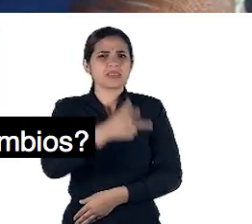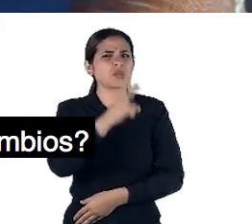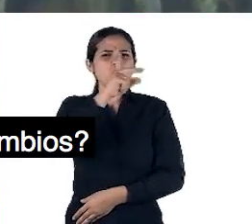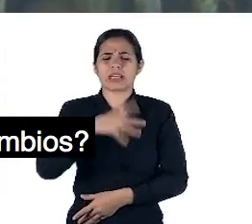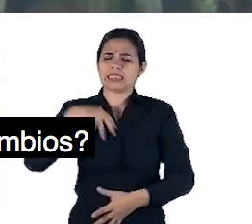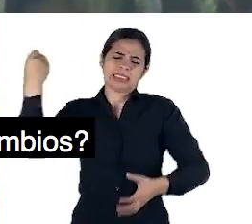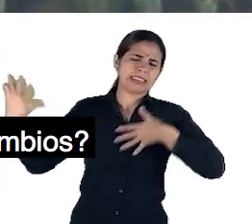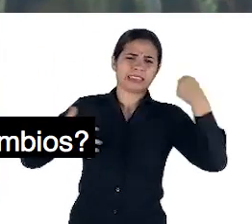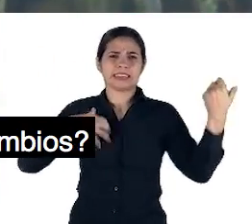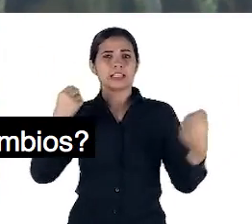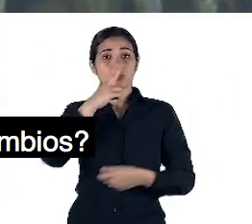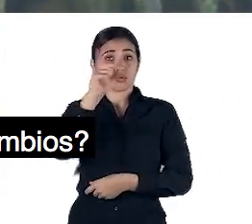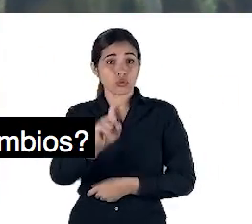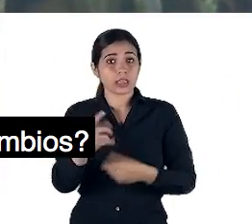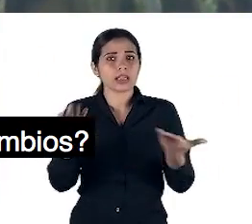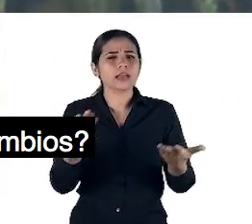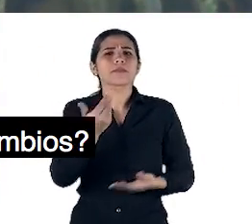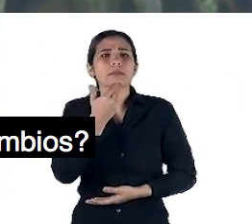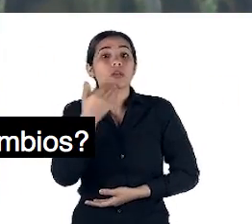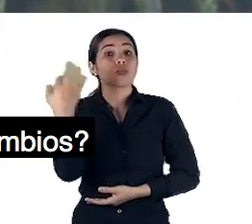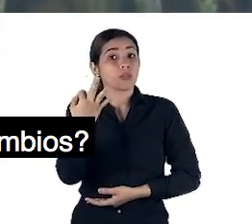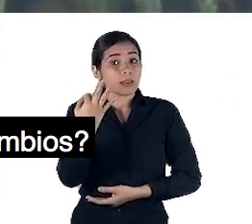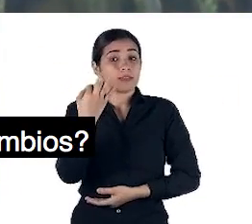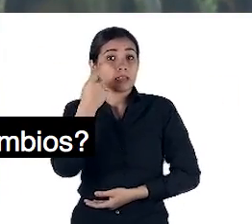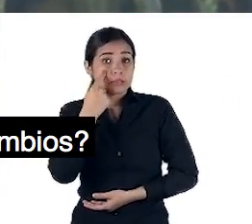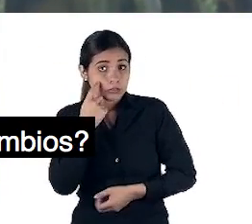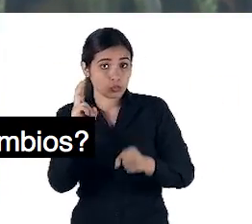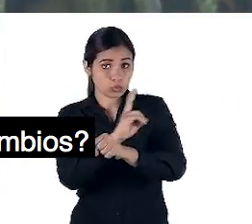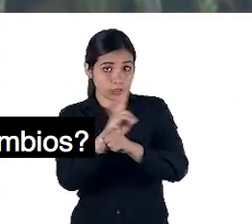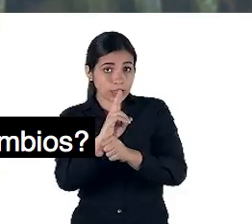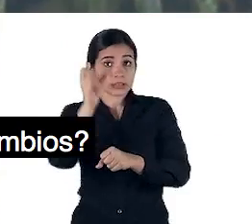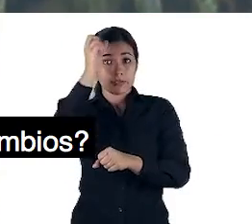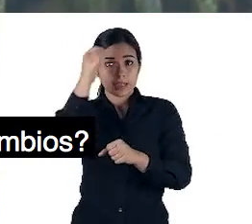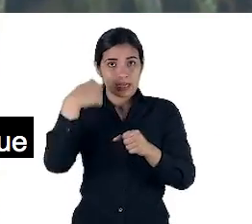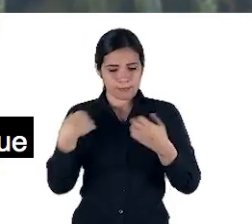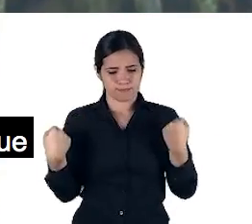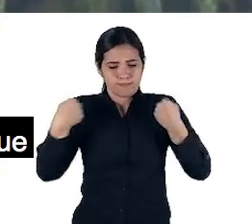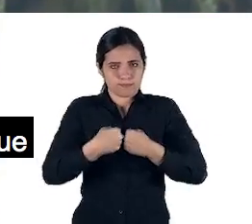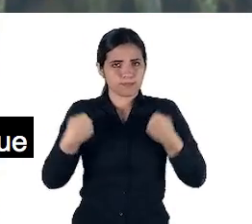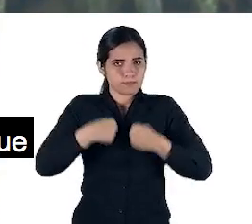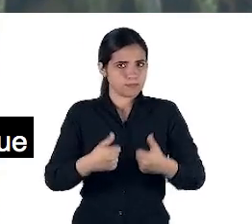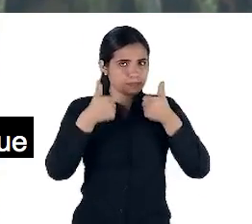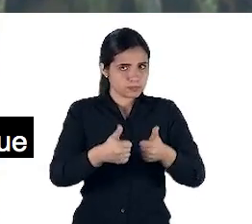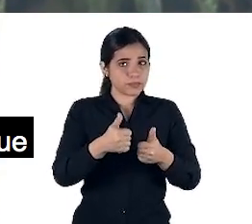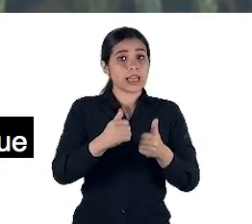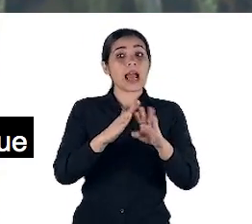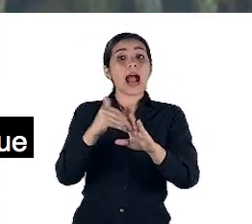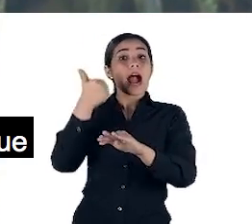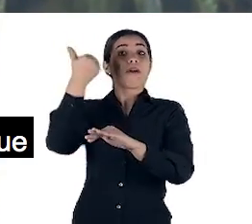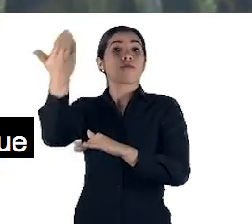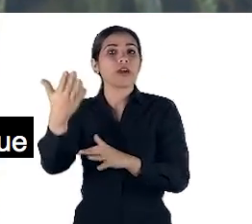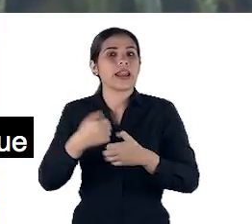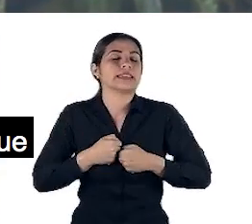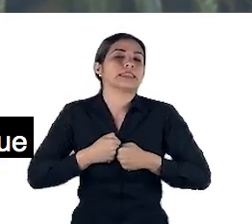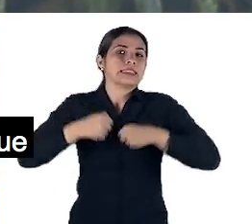pero ¿qué es abrigarse? ¿Qué es la exposición a ciertos cambios, no precisamente va a